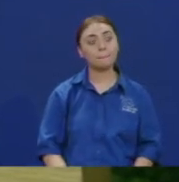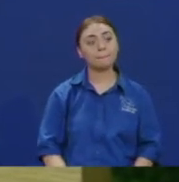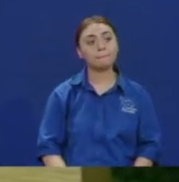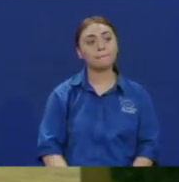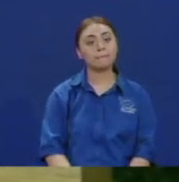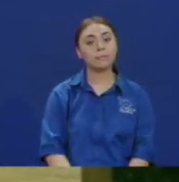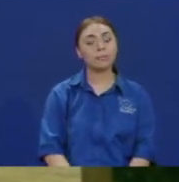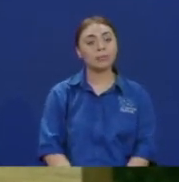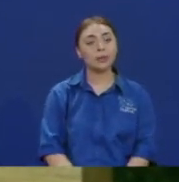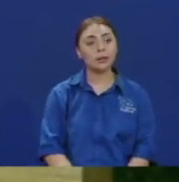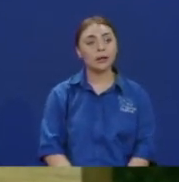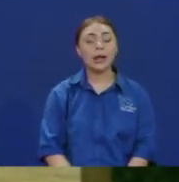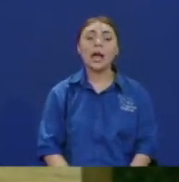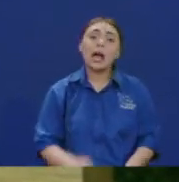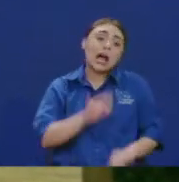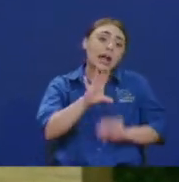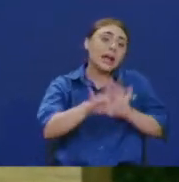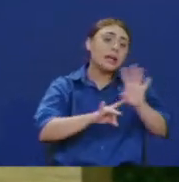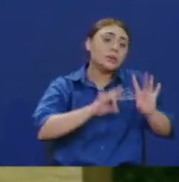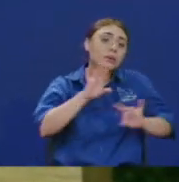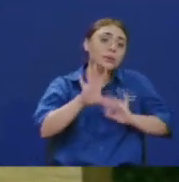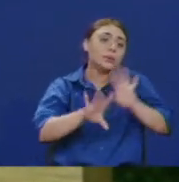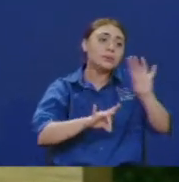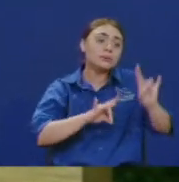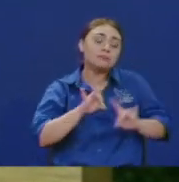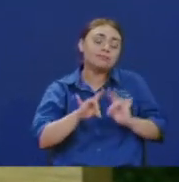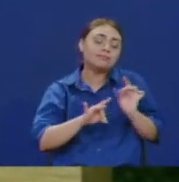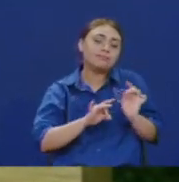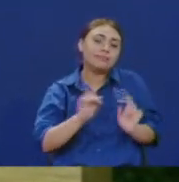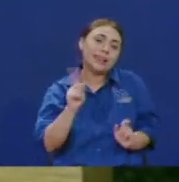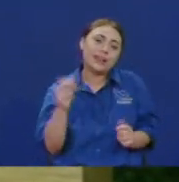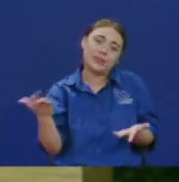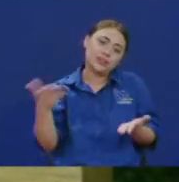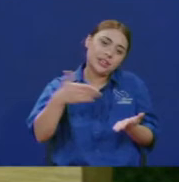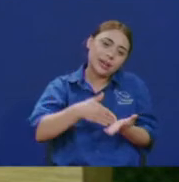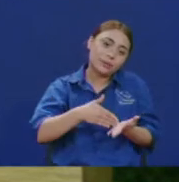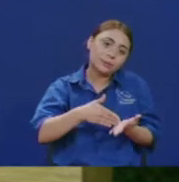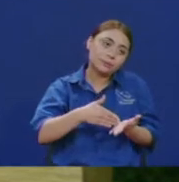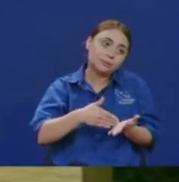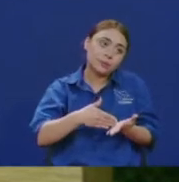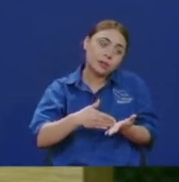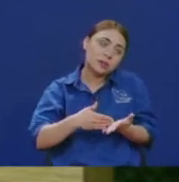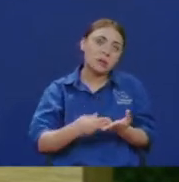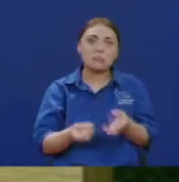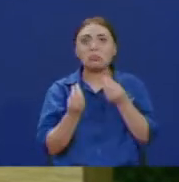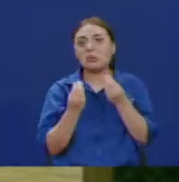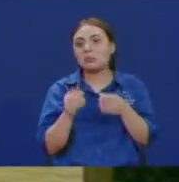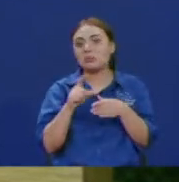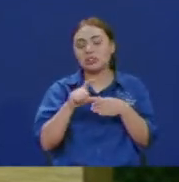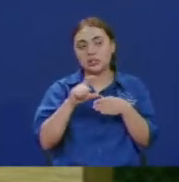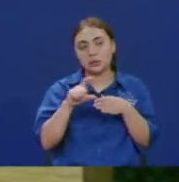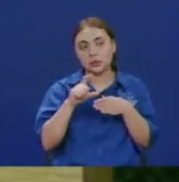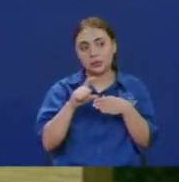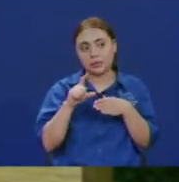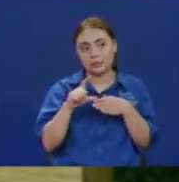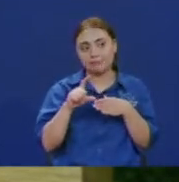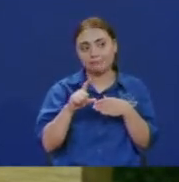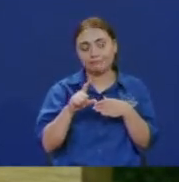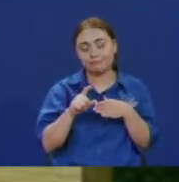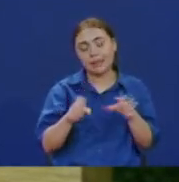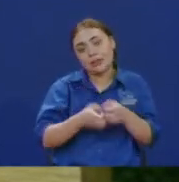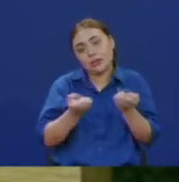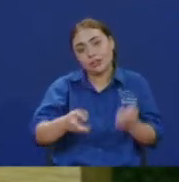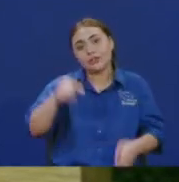podíamos venirnos para acá por un montón de cosas de infraestructura, logística, y por eso lo tuvimos que hacer así.